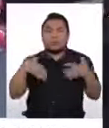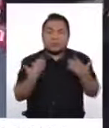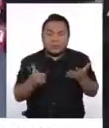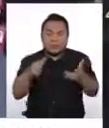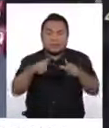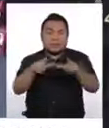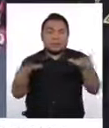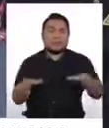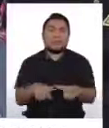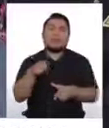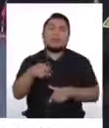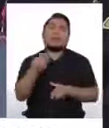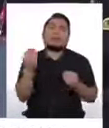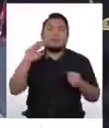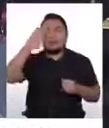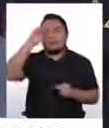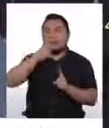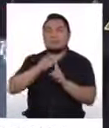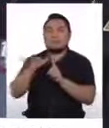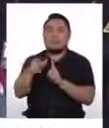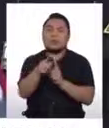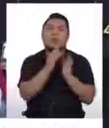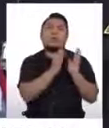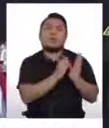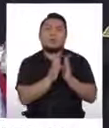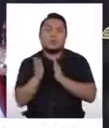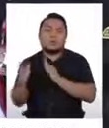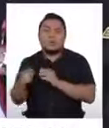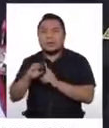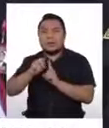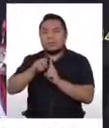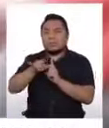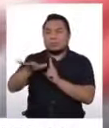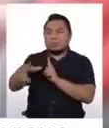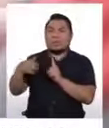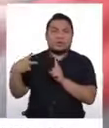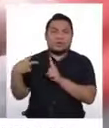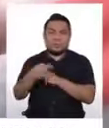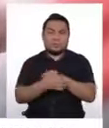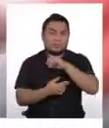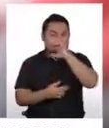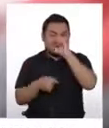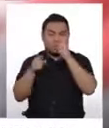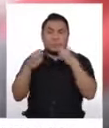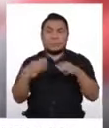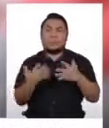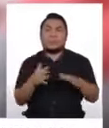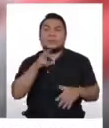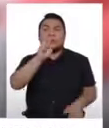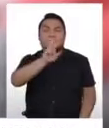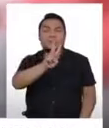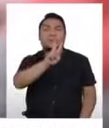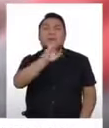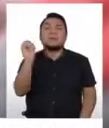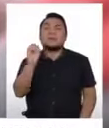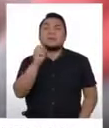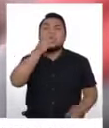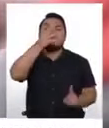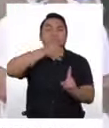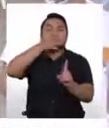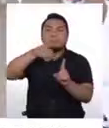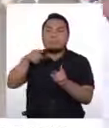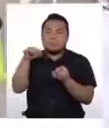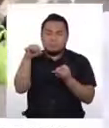espacios con protocolo de salud pública y romper la cadena de contagio acá en los mercados. Se realizaron 200 muestras de descarte